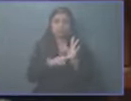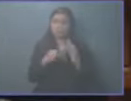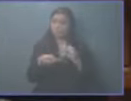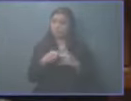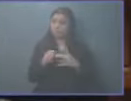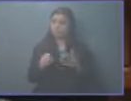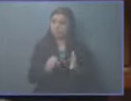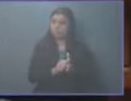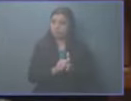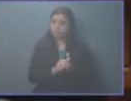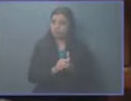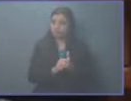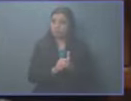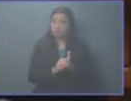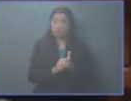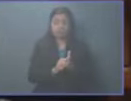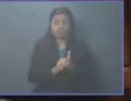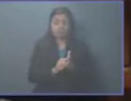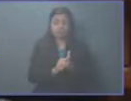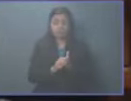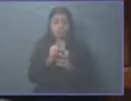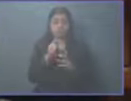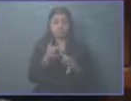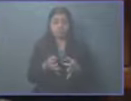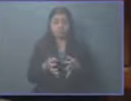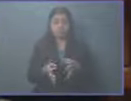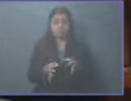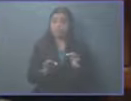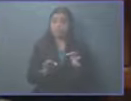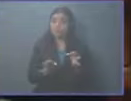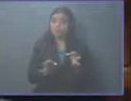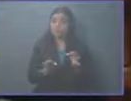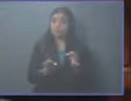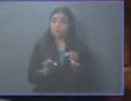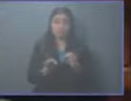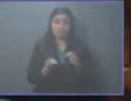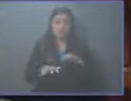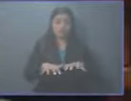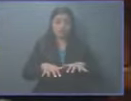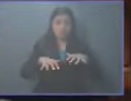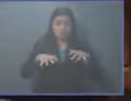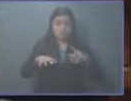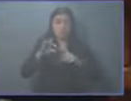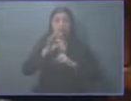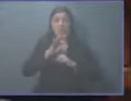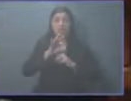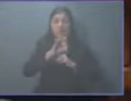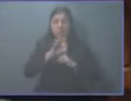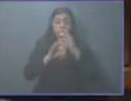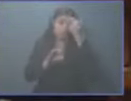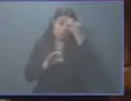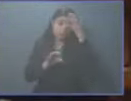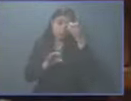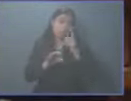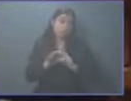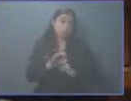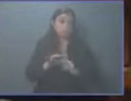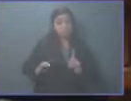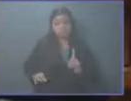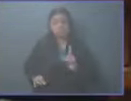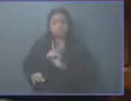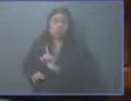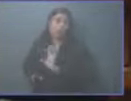de la Asamblea, que es una forma de terminar el antejuicio, la renuncia de la persona o